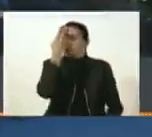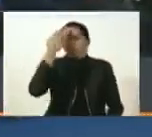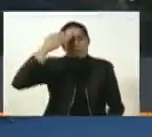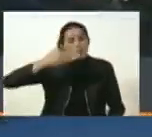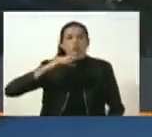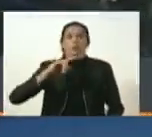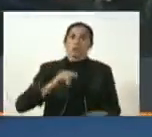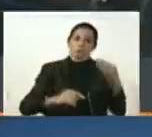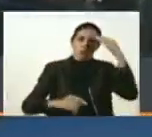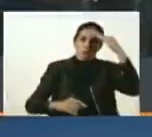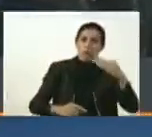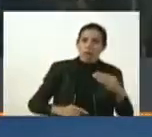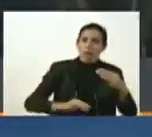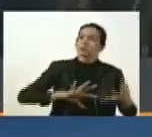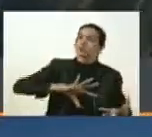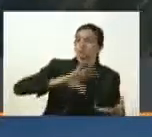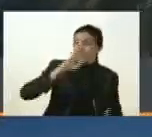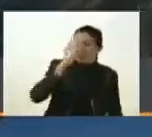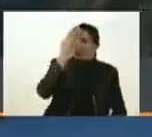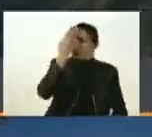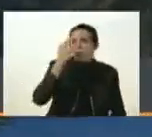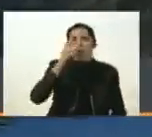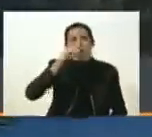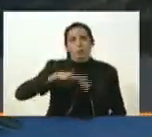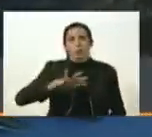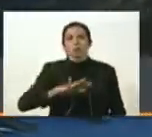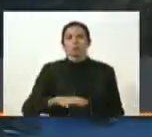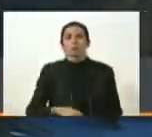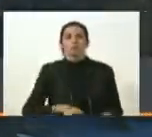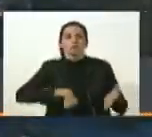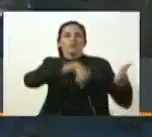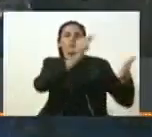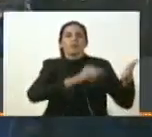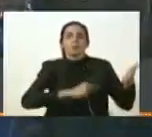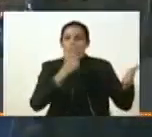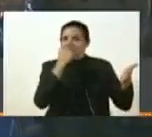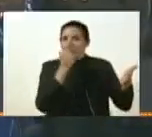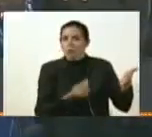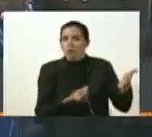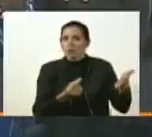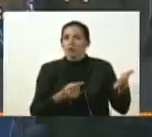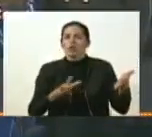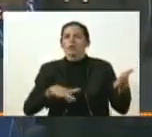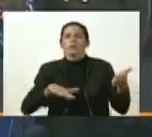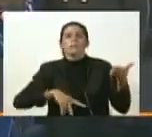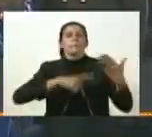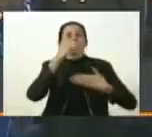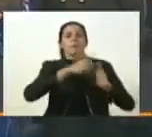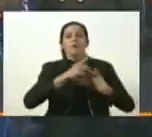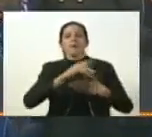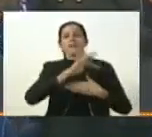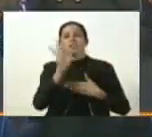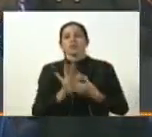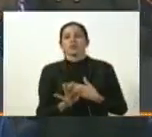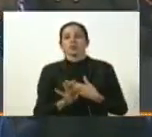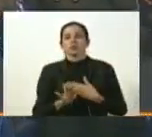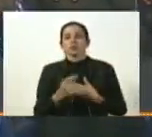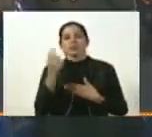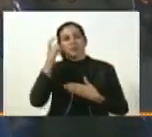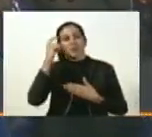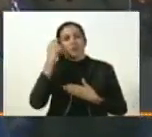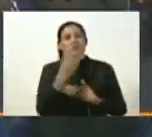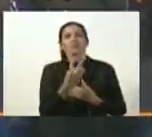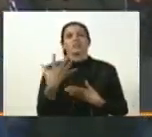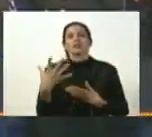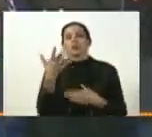en ejercicio de la soberanía. Ezequiel Zamora, programa de la Federación del Manifiesto del 25